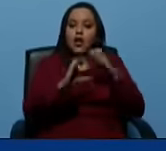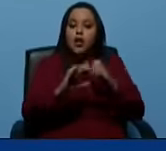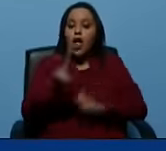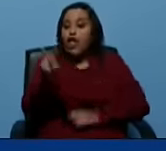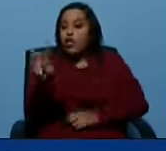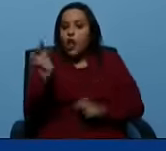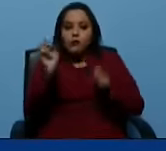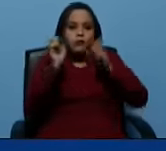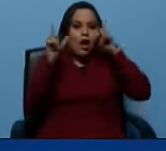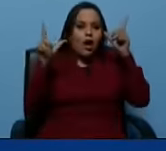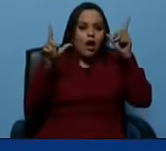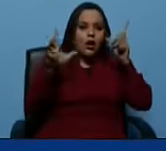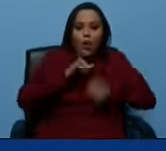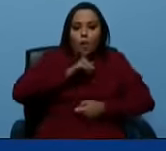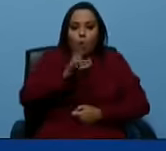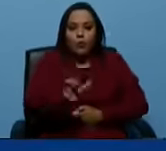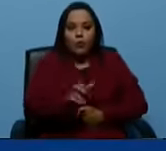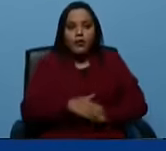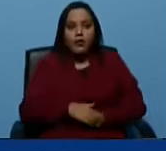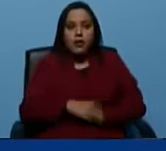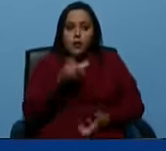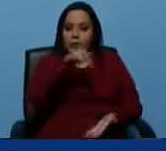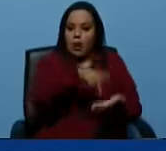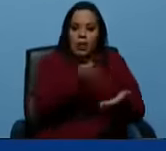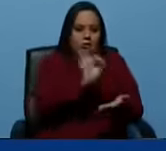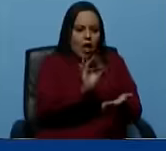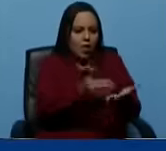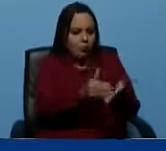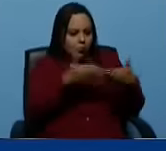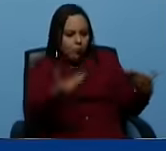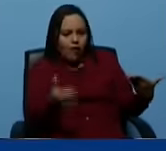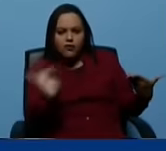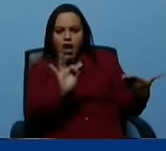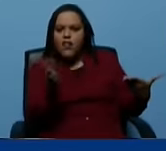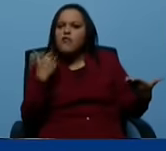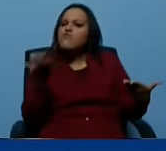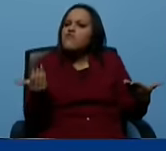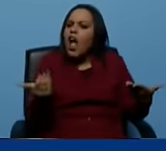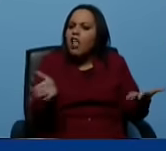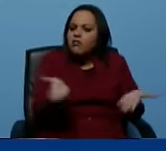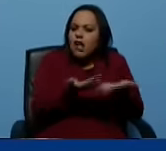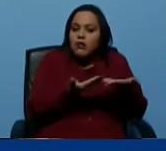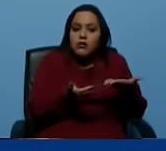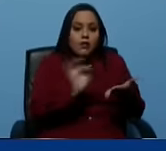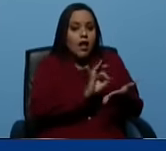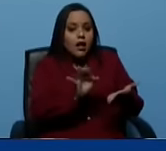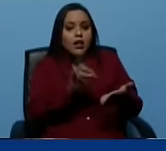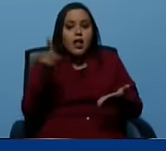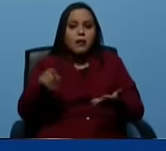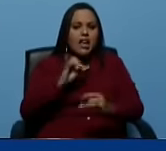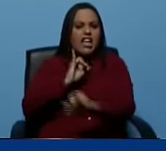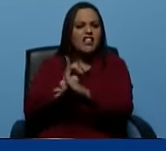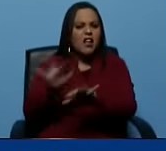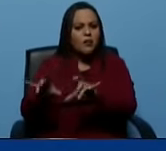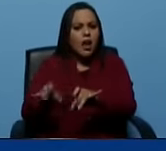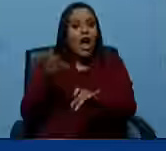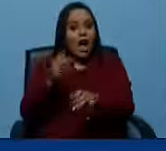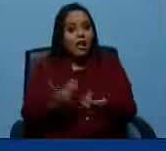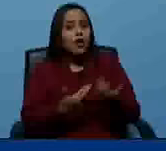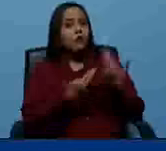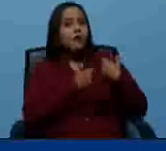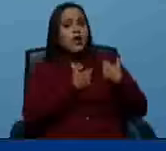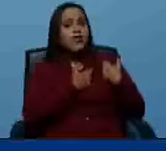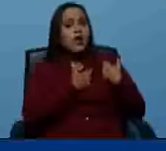escándalos. Llegan acá y no presentan nada. Y lo que publica una página web donde ha asumido la responsabilidad